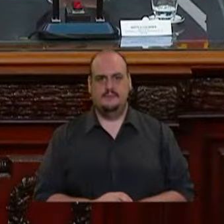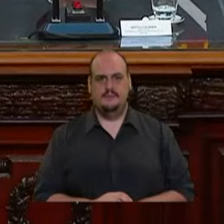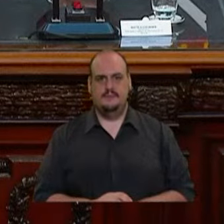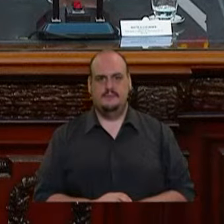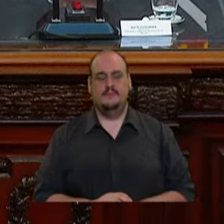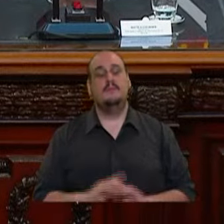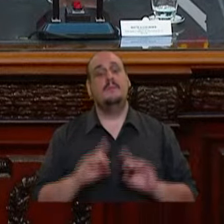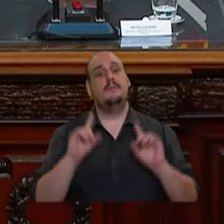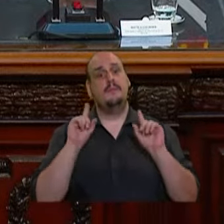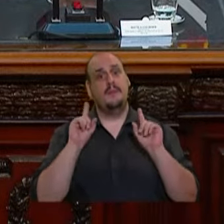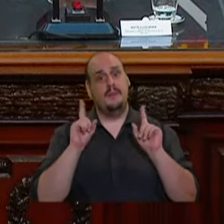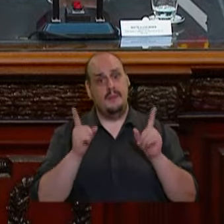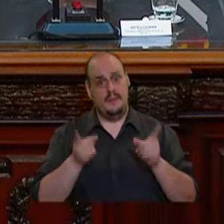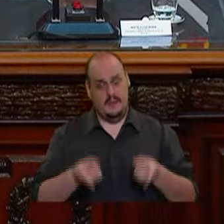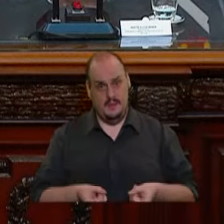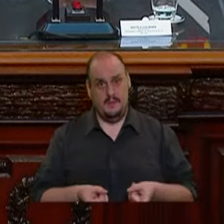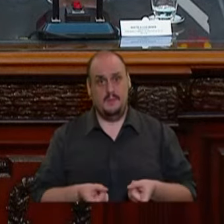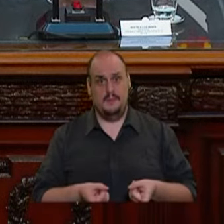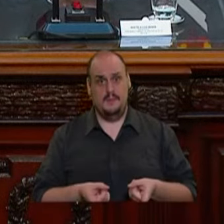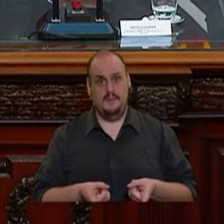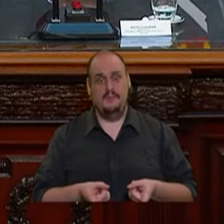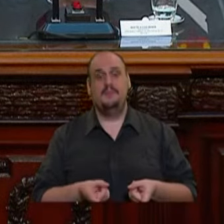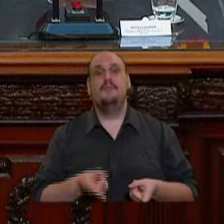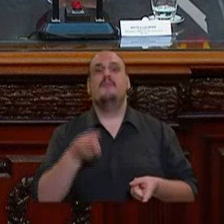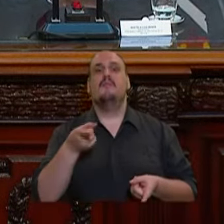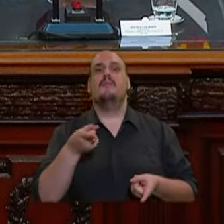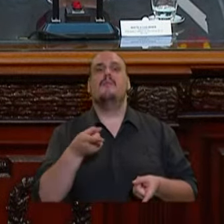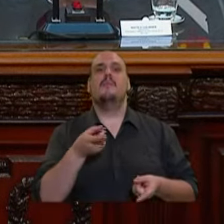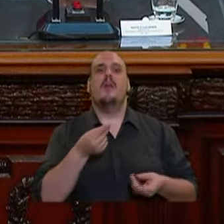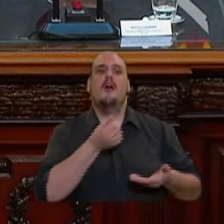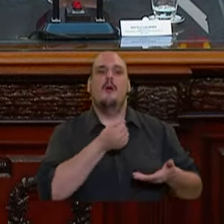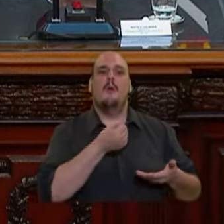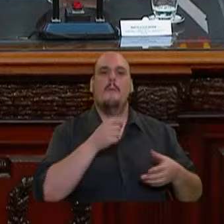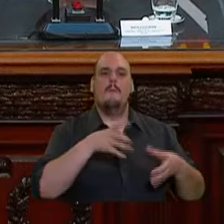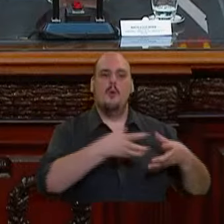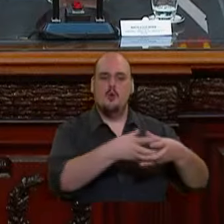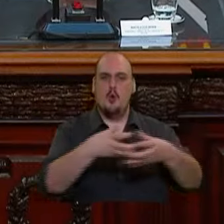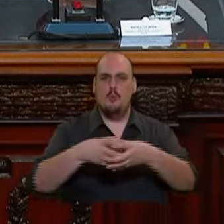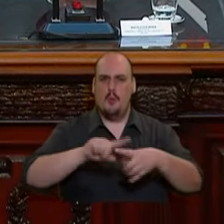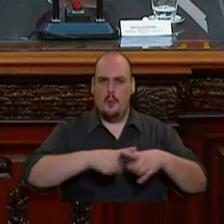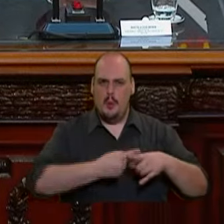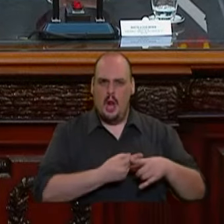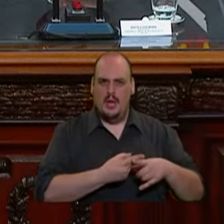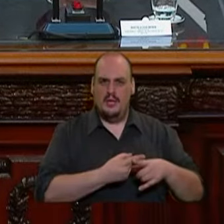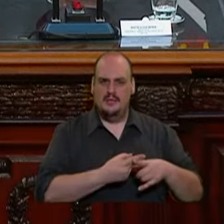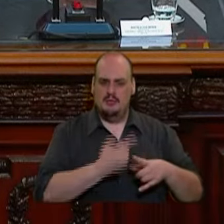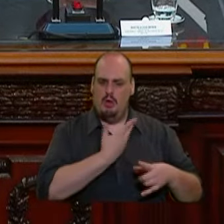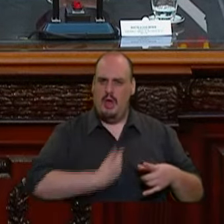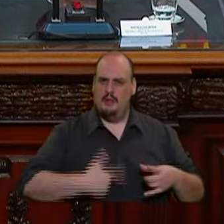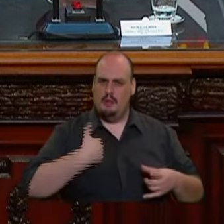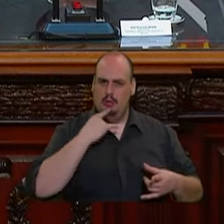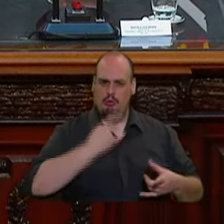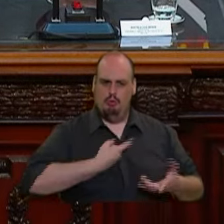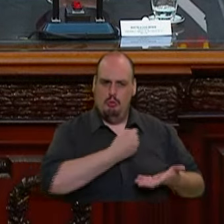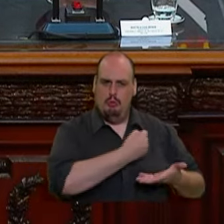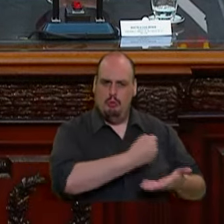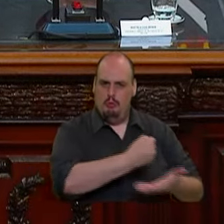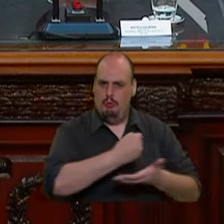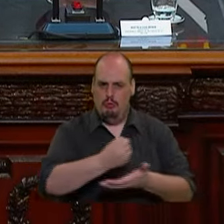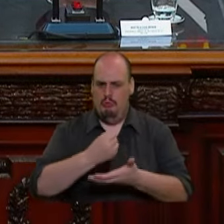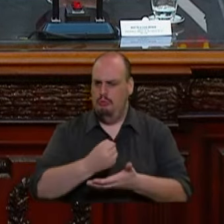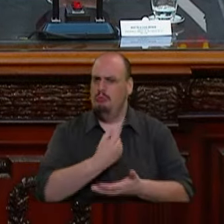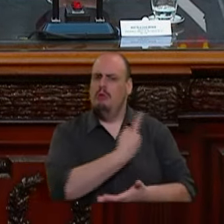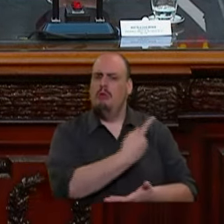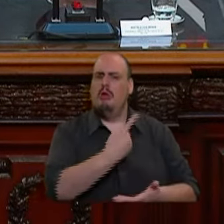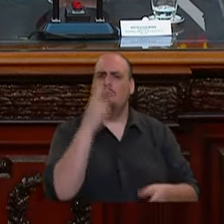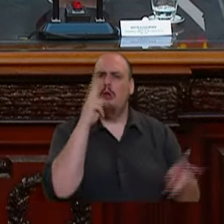Y a su vez, eliminaremos el financiamiento público de los partidos políticos. Cada partido tendrá que financiarse con aportes voluntarios